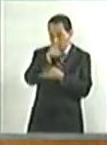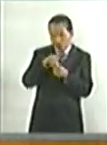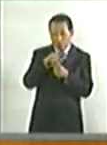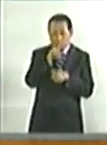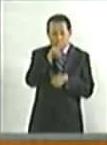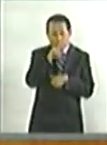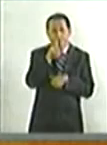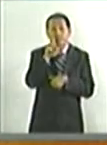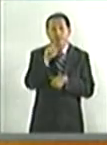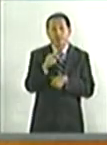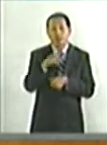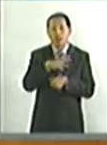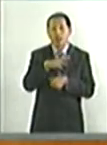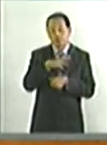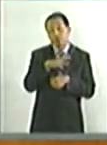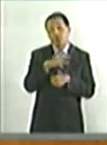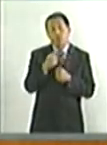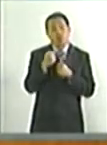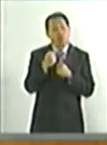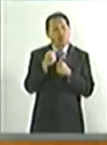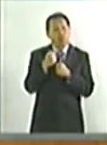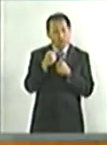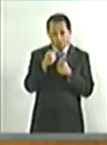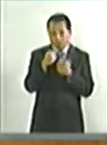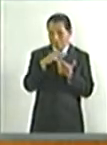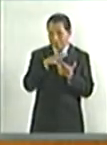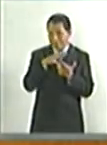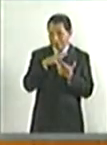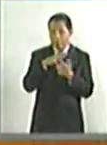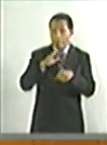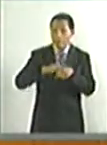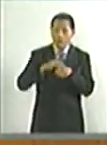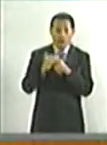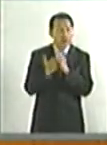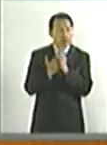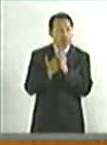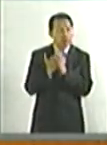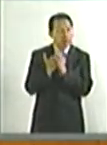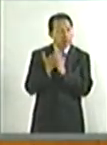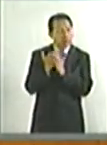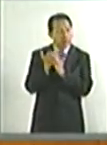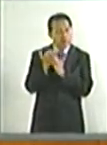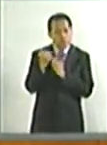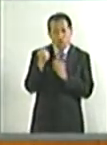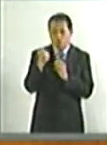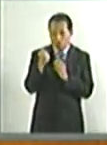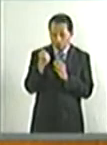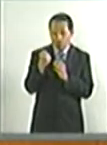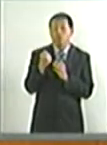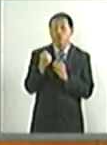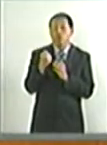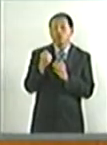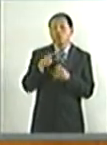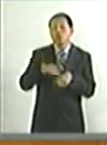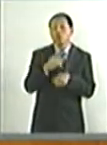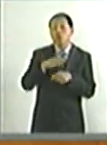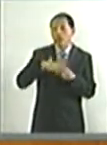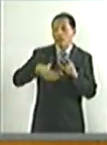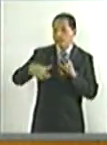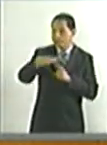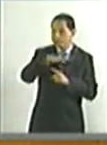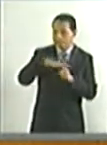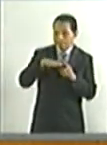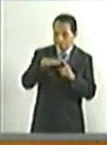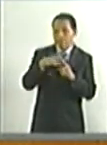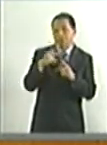Se trata de uno de los delitos que mayor cifra negra arroja, debido al contexto en el